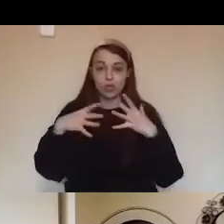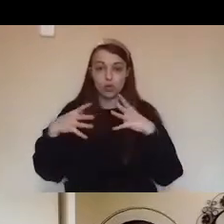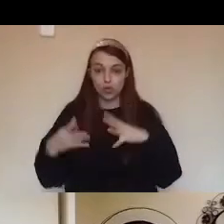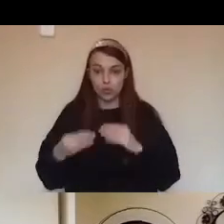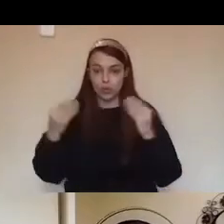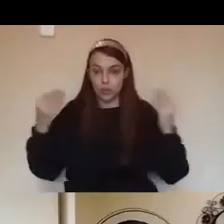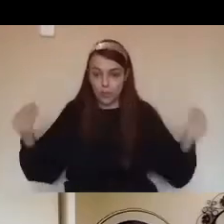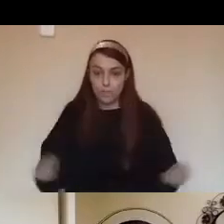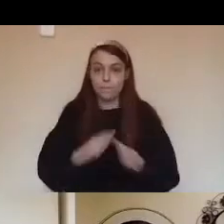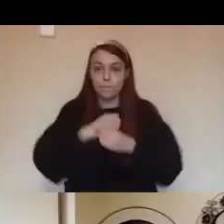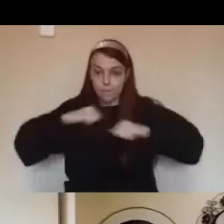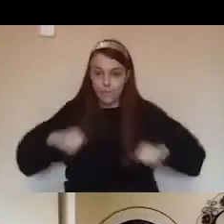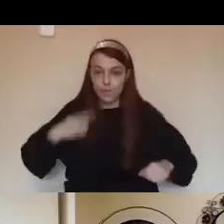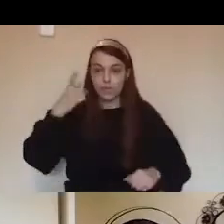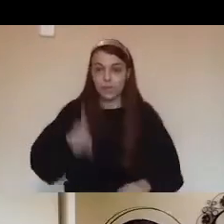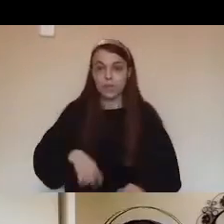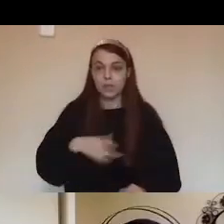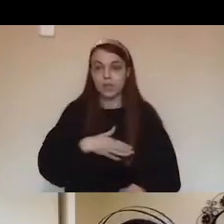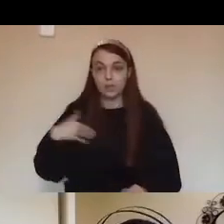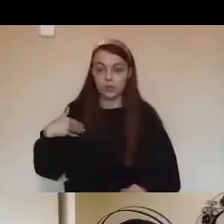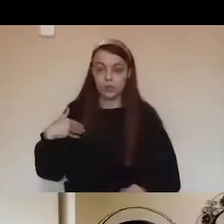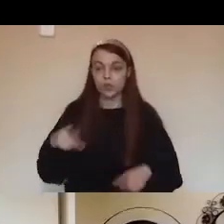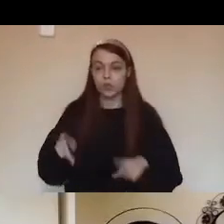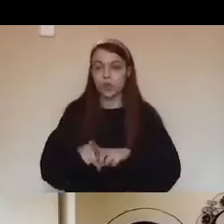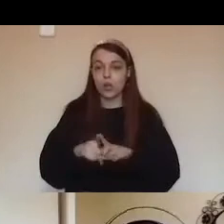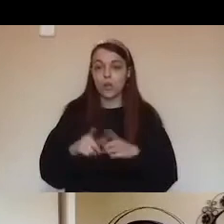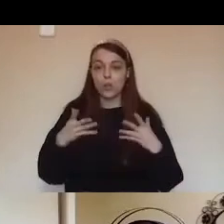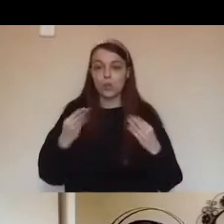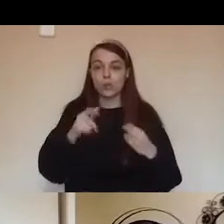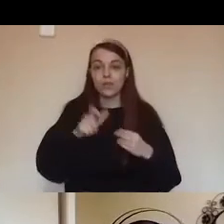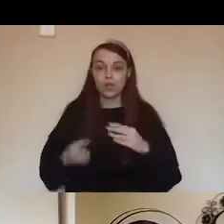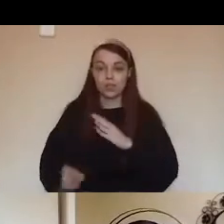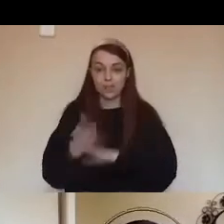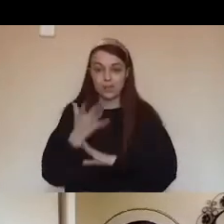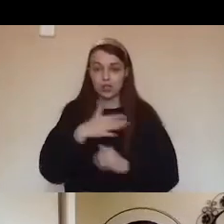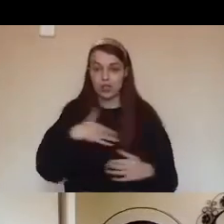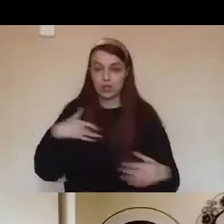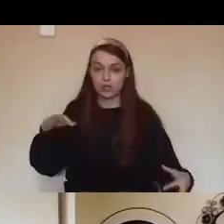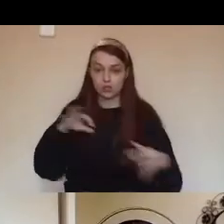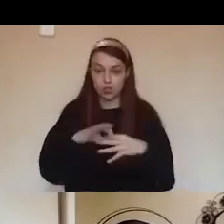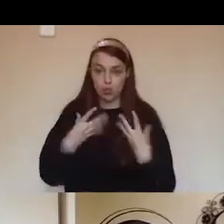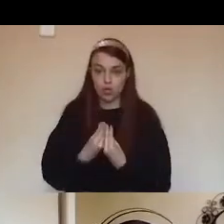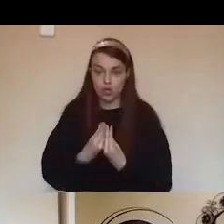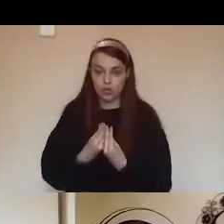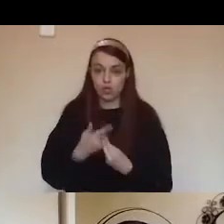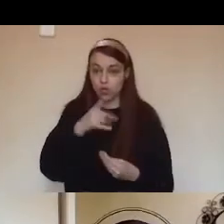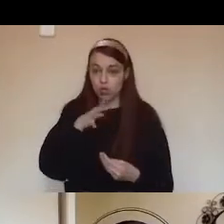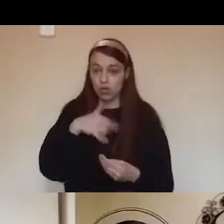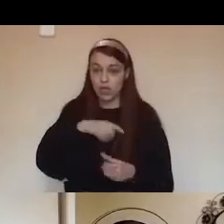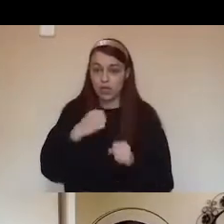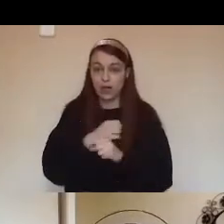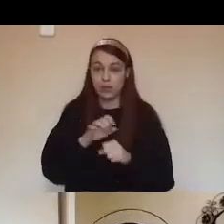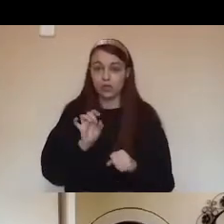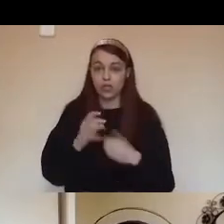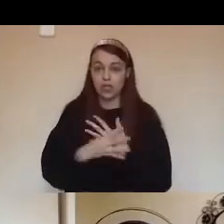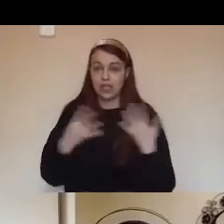poder posicionar y de unir a muchos emprendedores. Nosotros estamos trabajando con 19